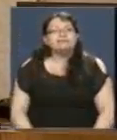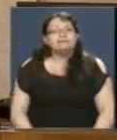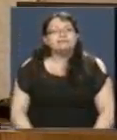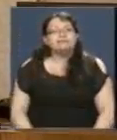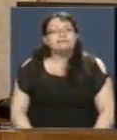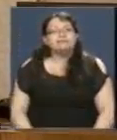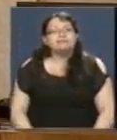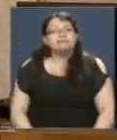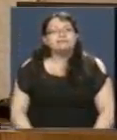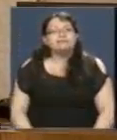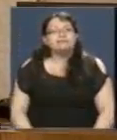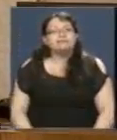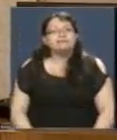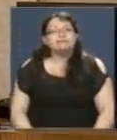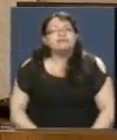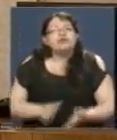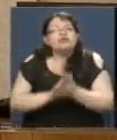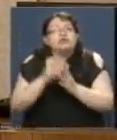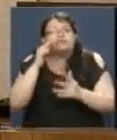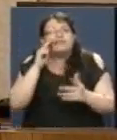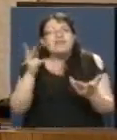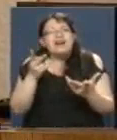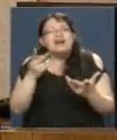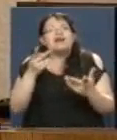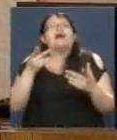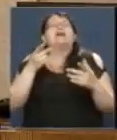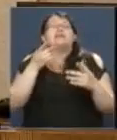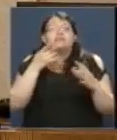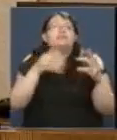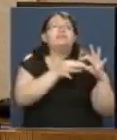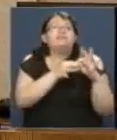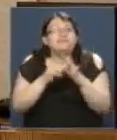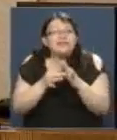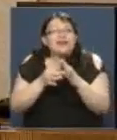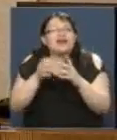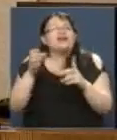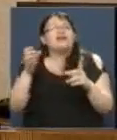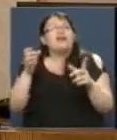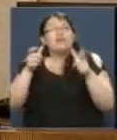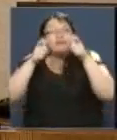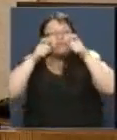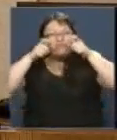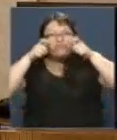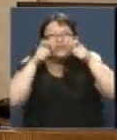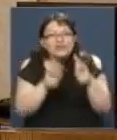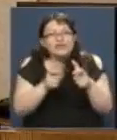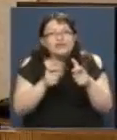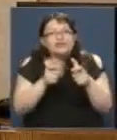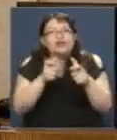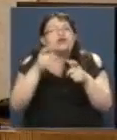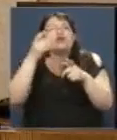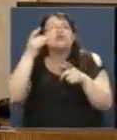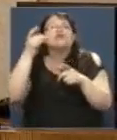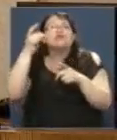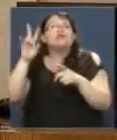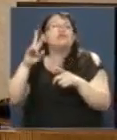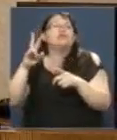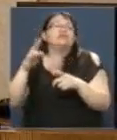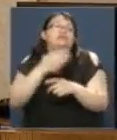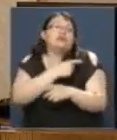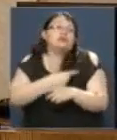Todo parecería ser derivado de la brutal represión ordenada como única respuesta del gobierno.